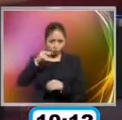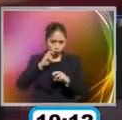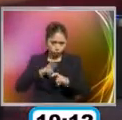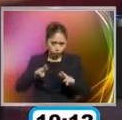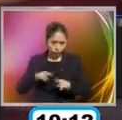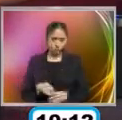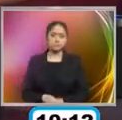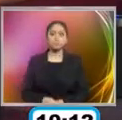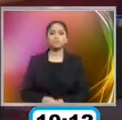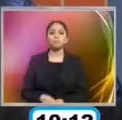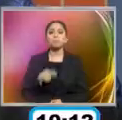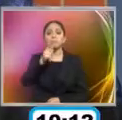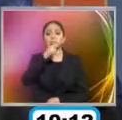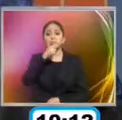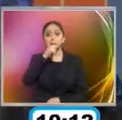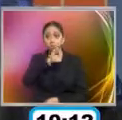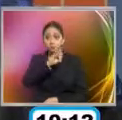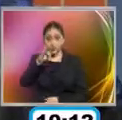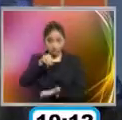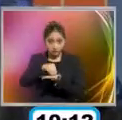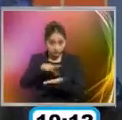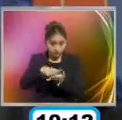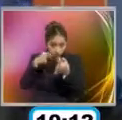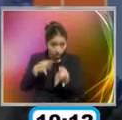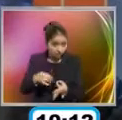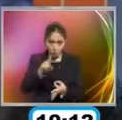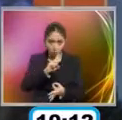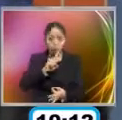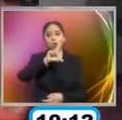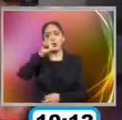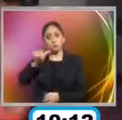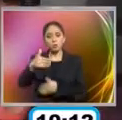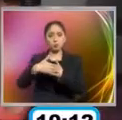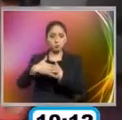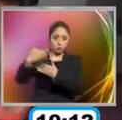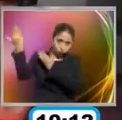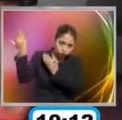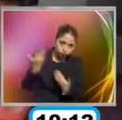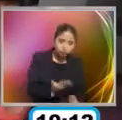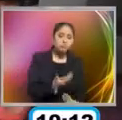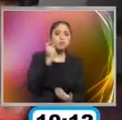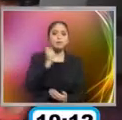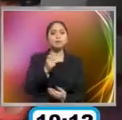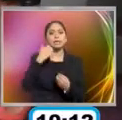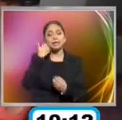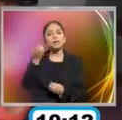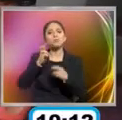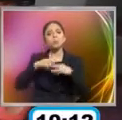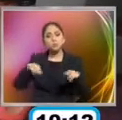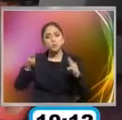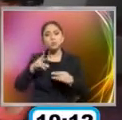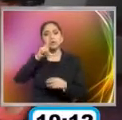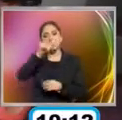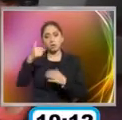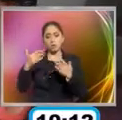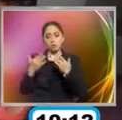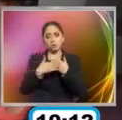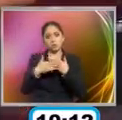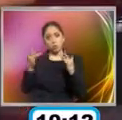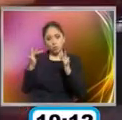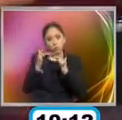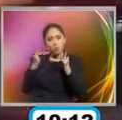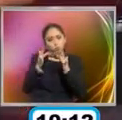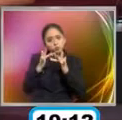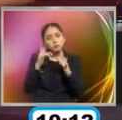fecha fija todavía, pero sí la idea es venir dentro de muy poco. Lo primero que queríamos hacer era venir, promocionar nuestra música, una toma de contacto, porque la verdad es que